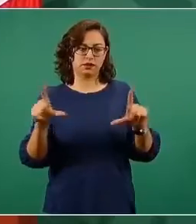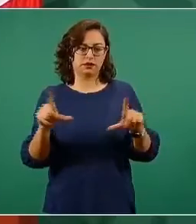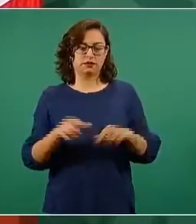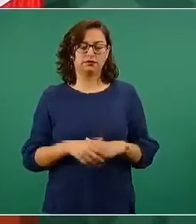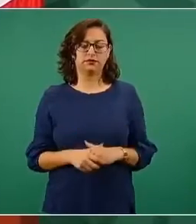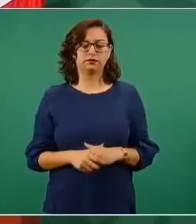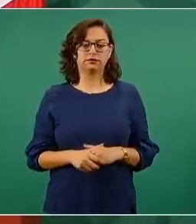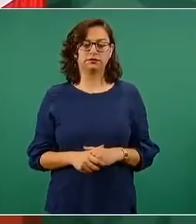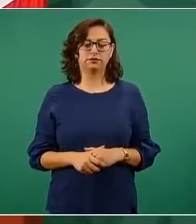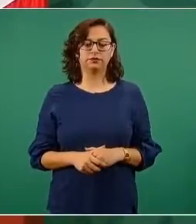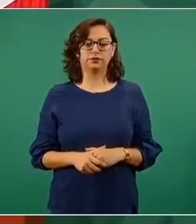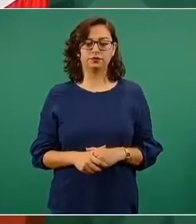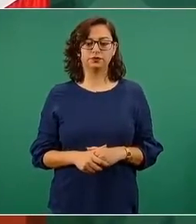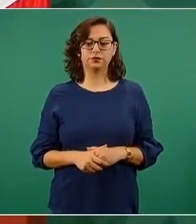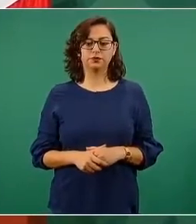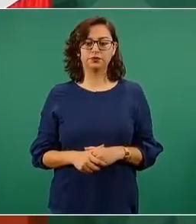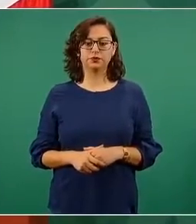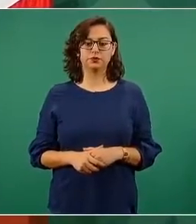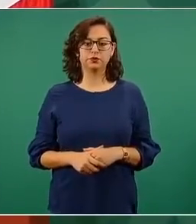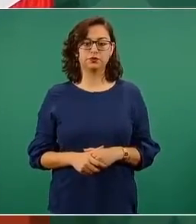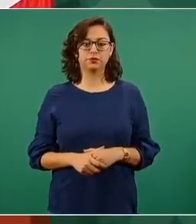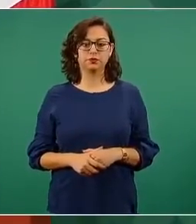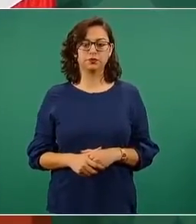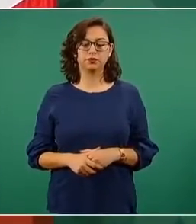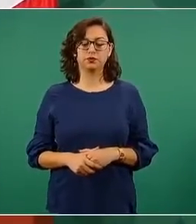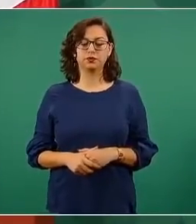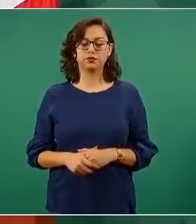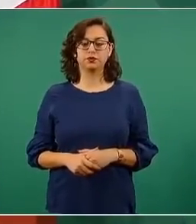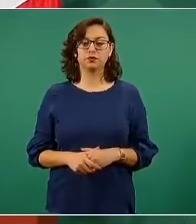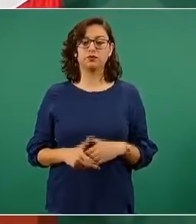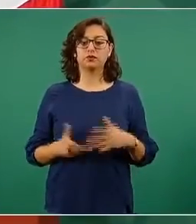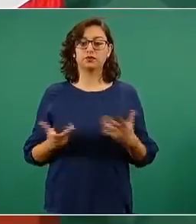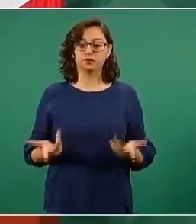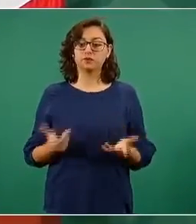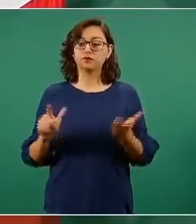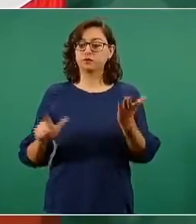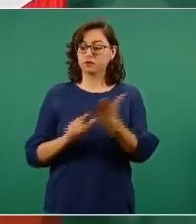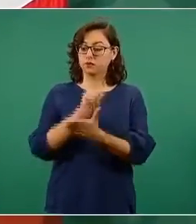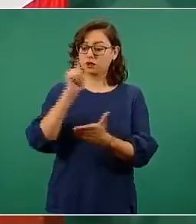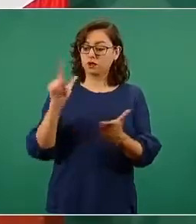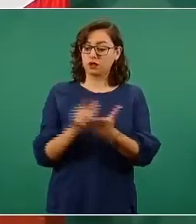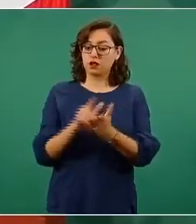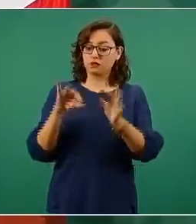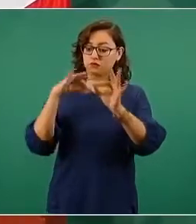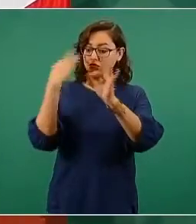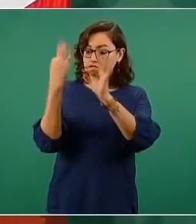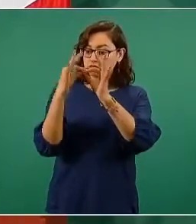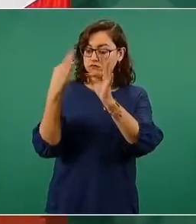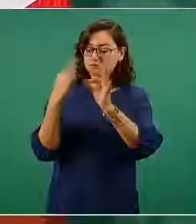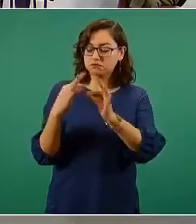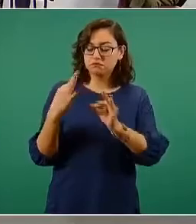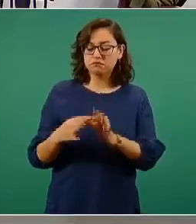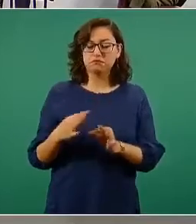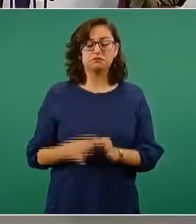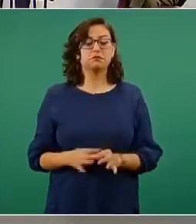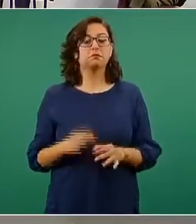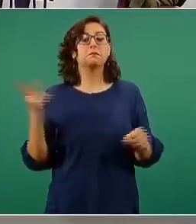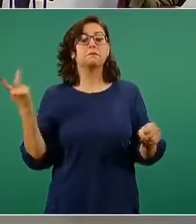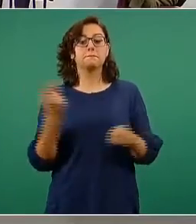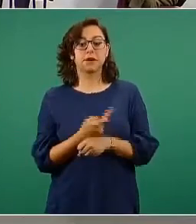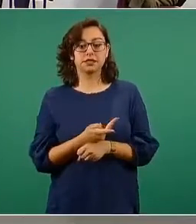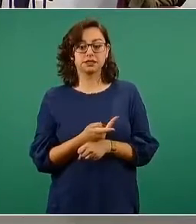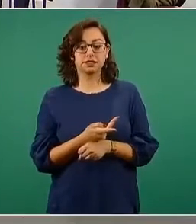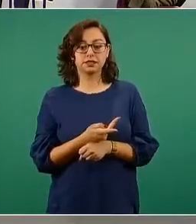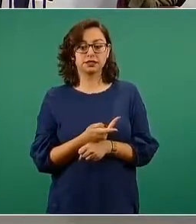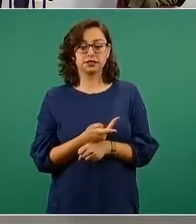En términos generales, si cuidamos todos de que la ley se aplique, va a suceder esto,